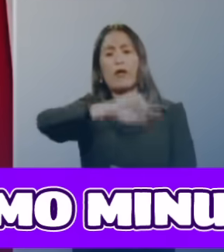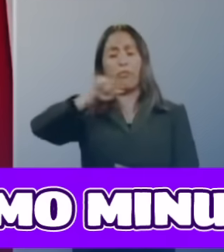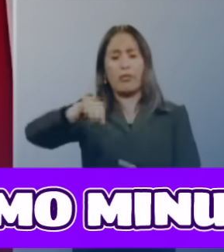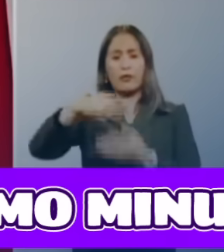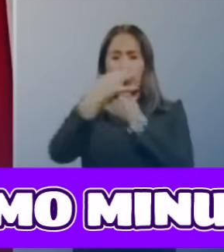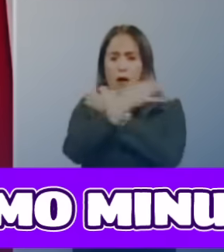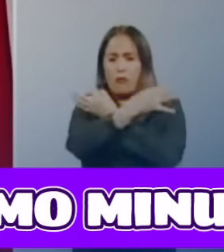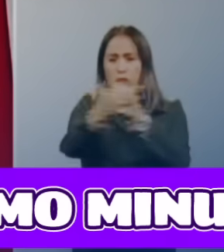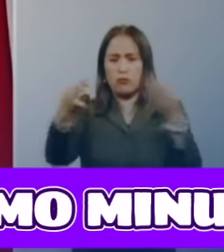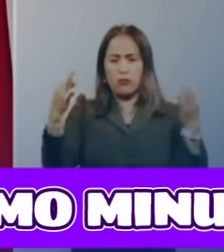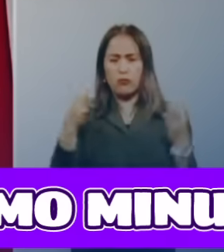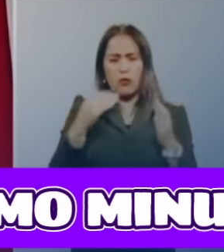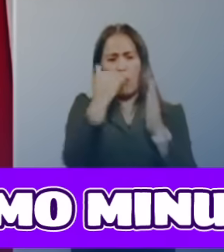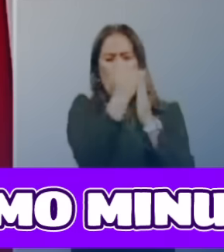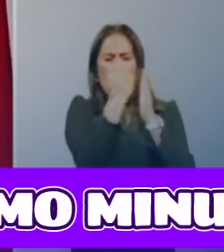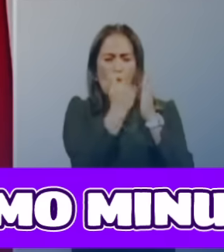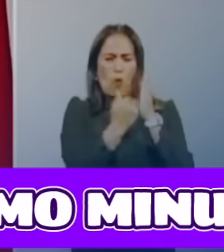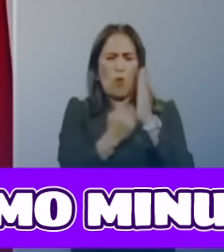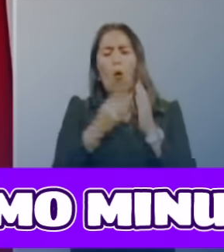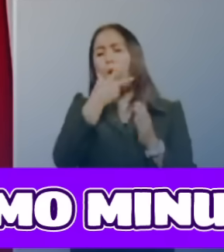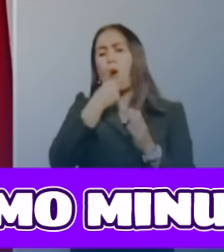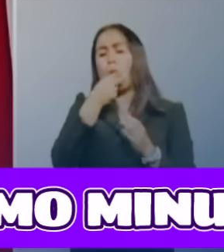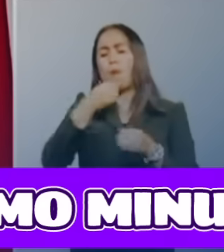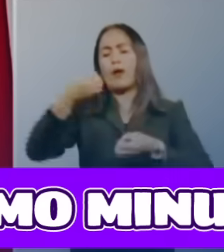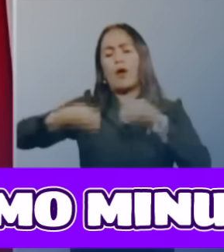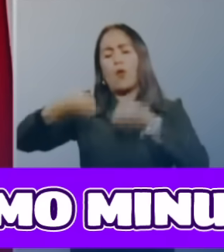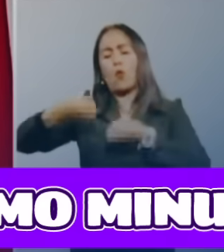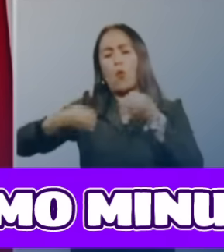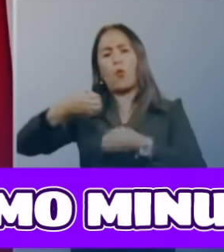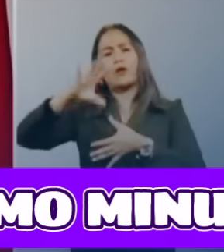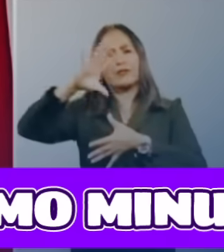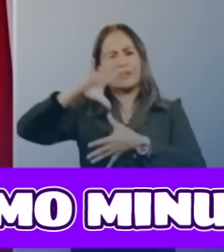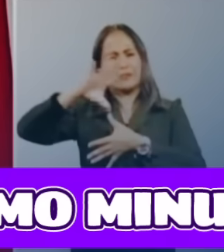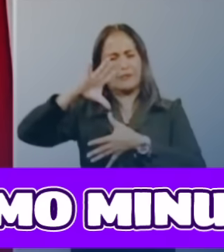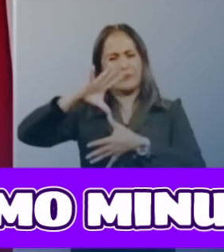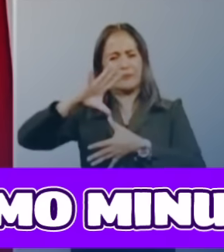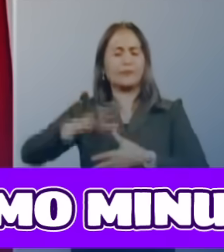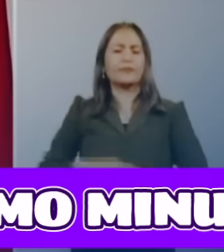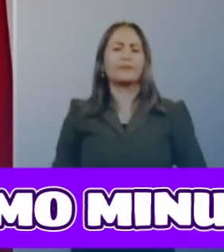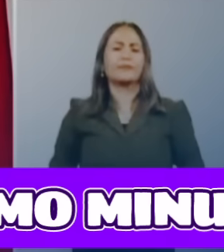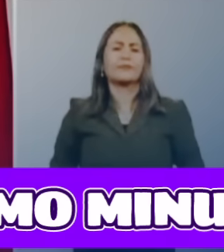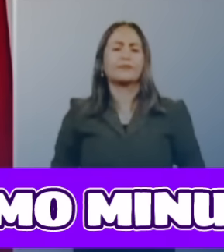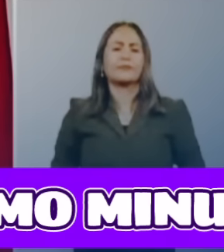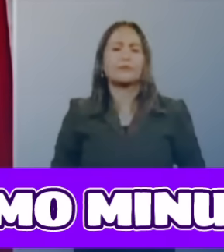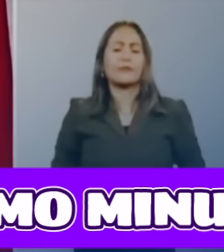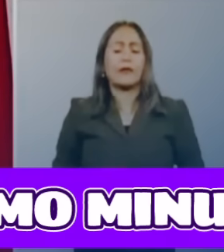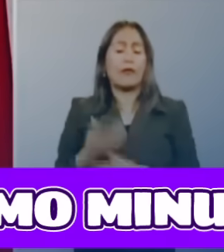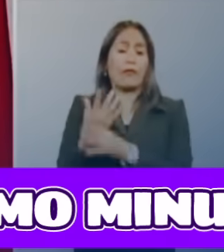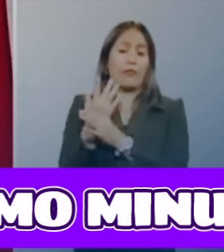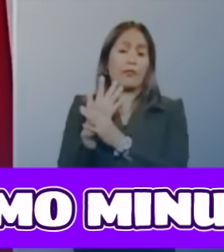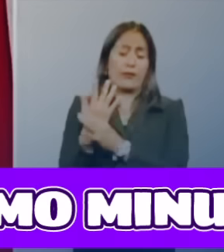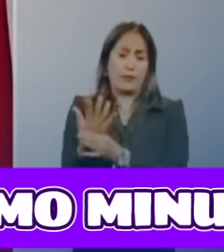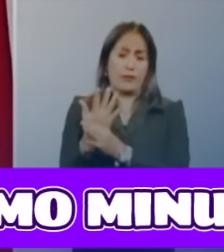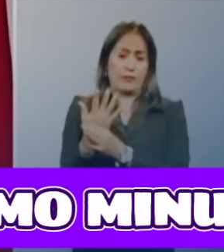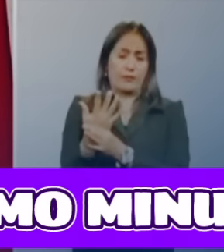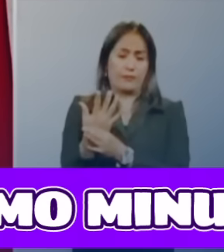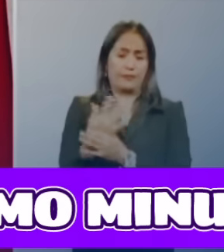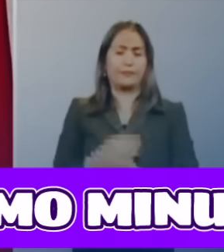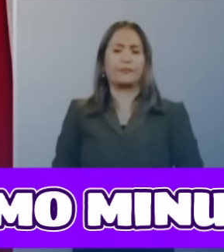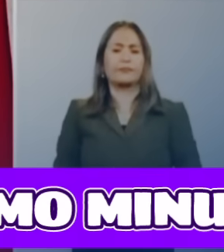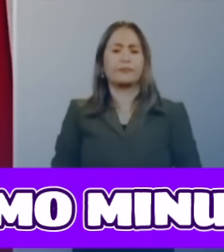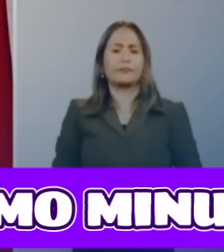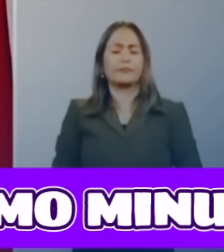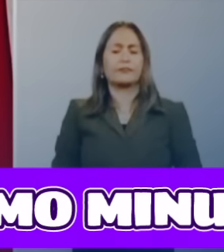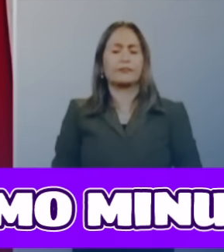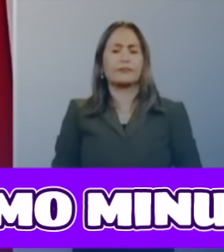el Estatuto del Juez Iberoamericano, que dispuso como garantía